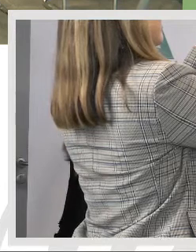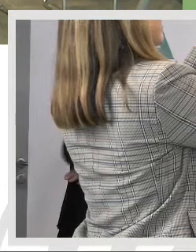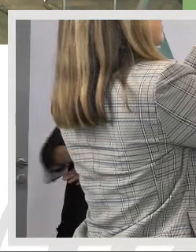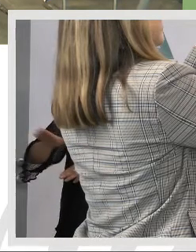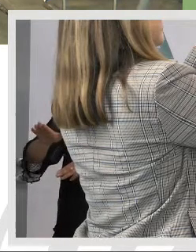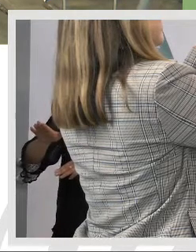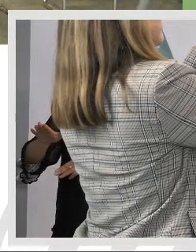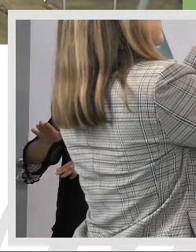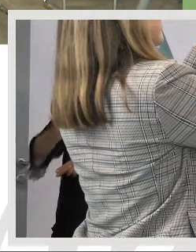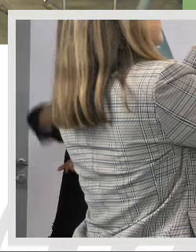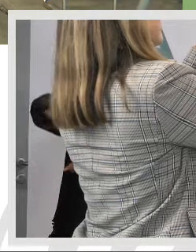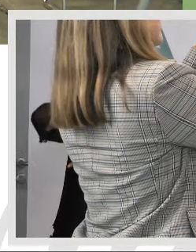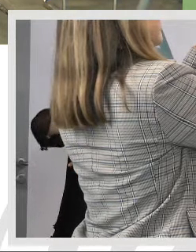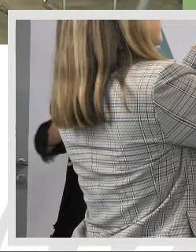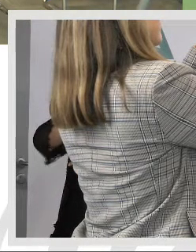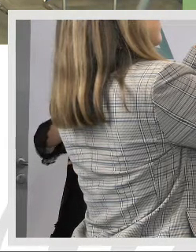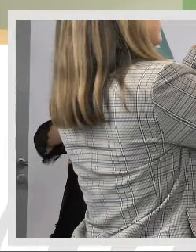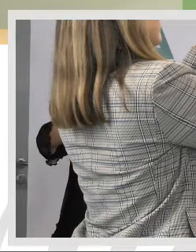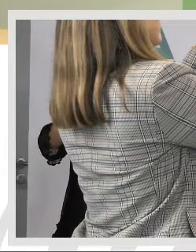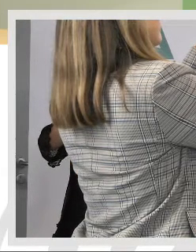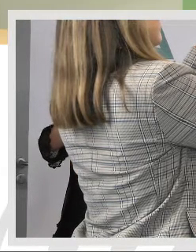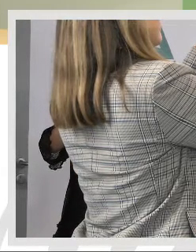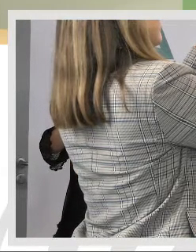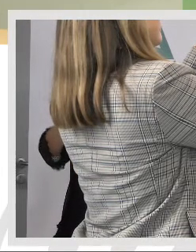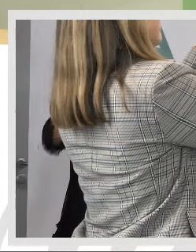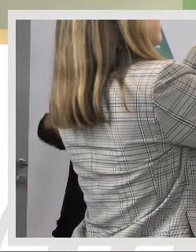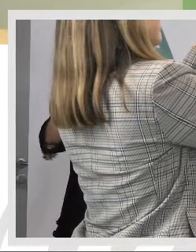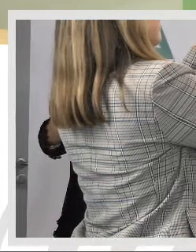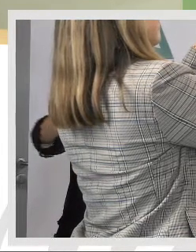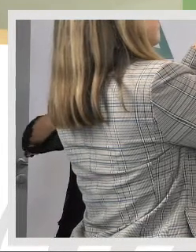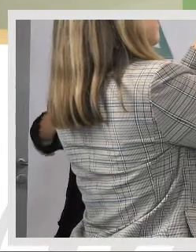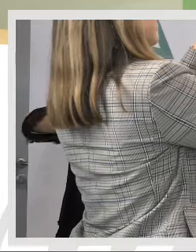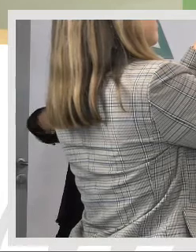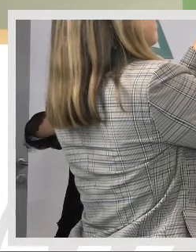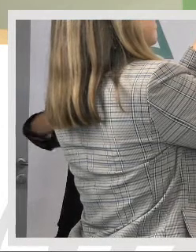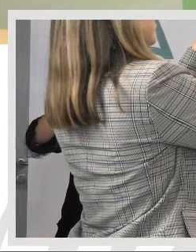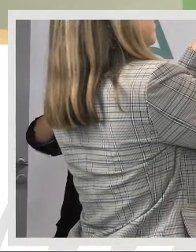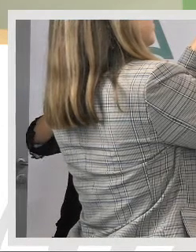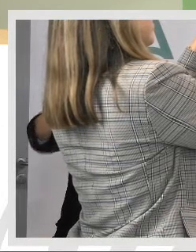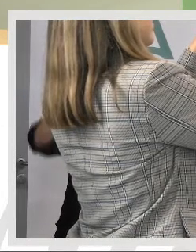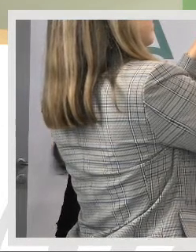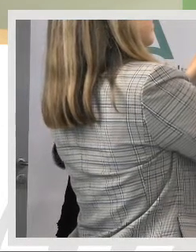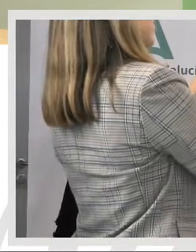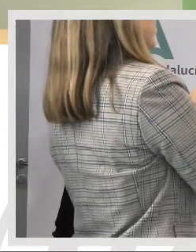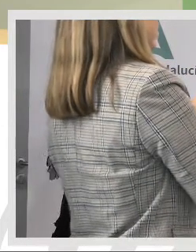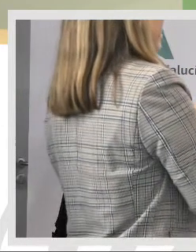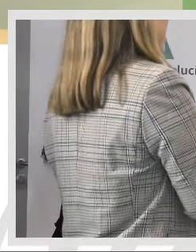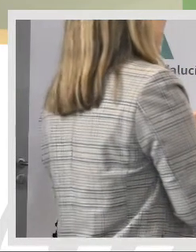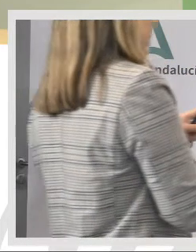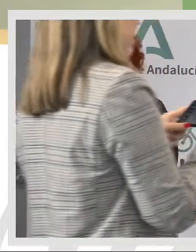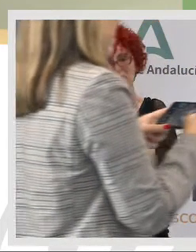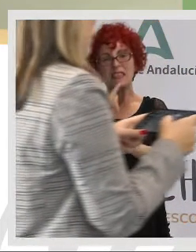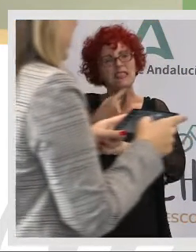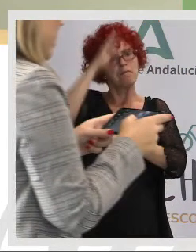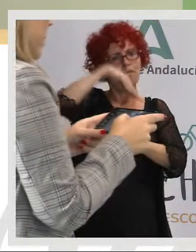sobre todo vinculados pues, a este concurso. Y niños ganadores que junto a sus colegios, sus familias, su profesorado, bueno, pues han trabajado